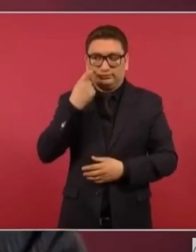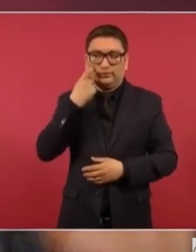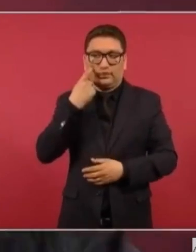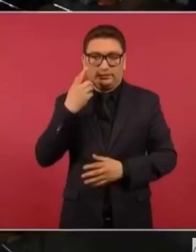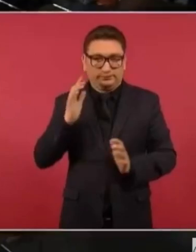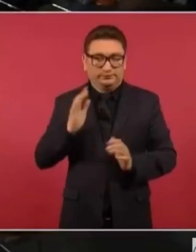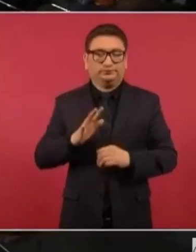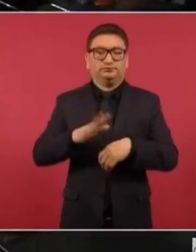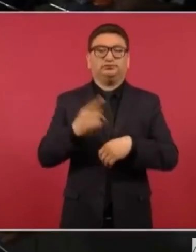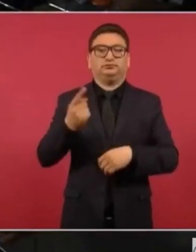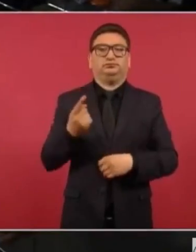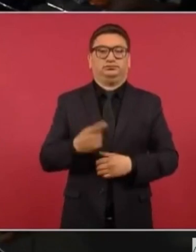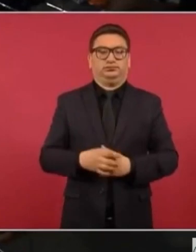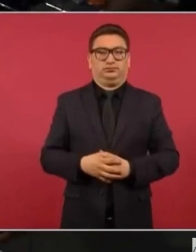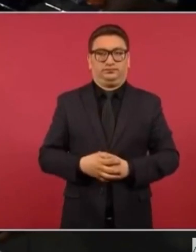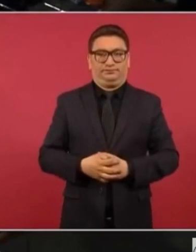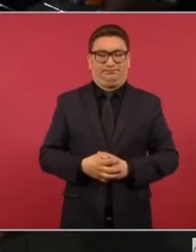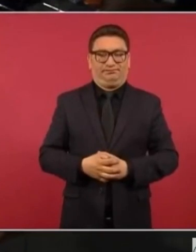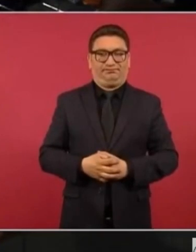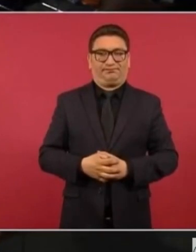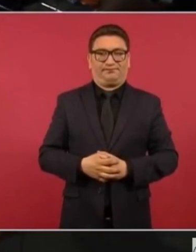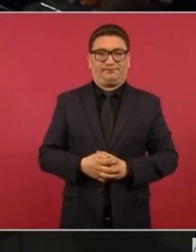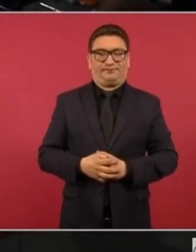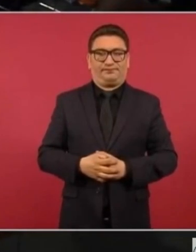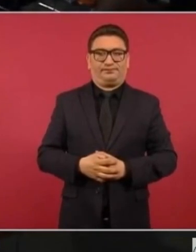O sea, porque